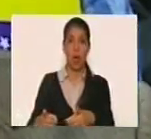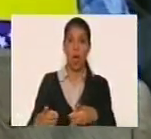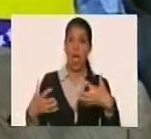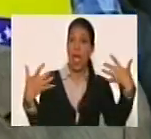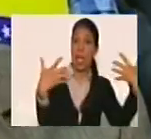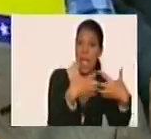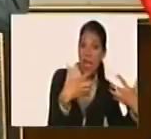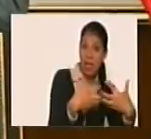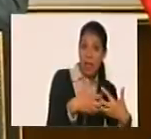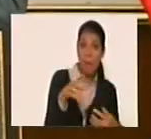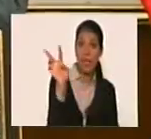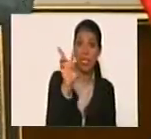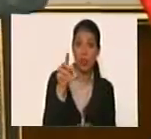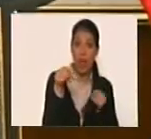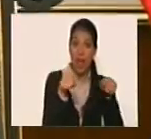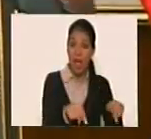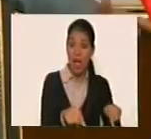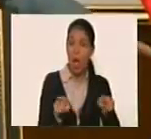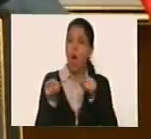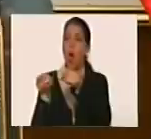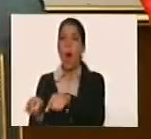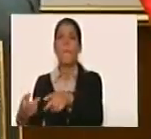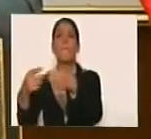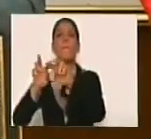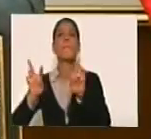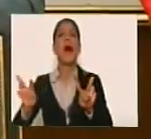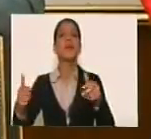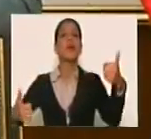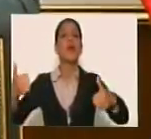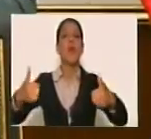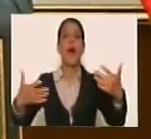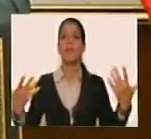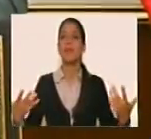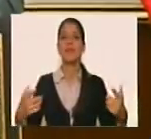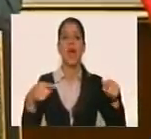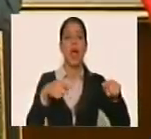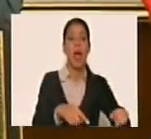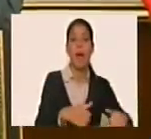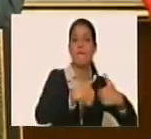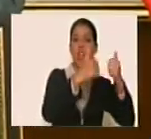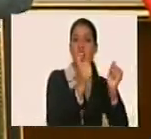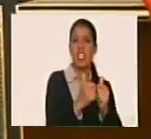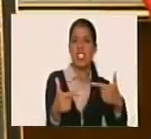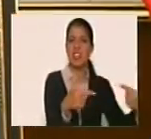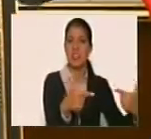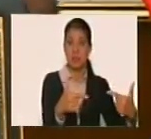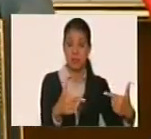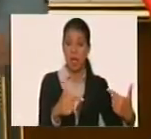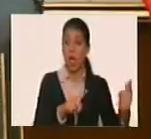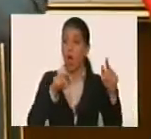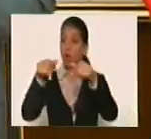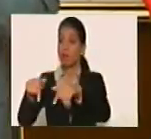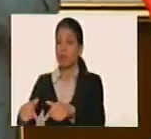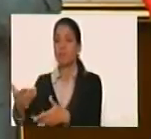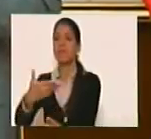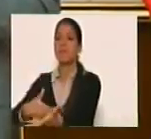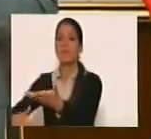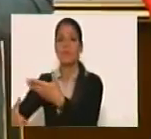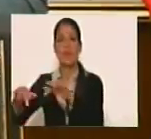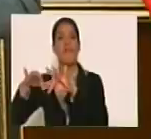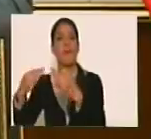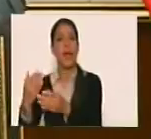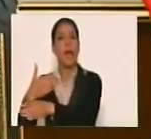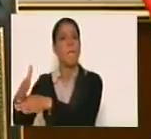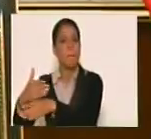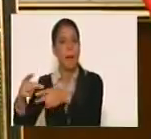civil y la paz, entre la violencia y la convivencia, entre